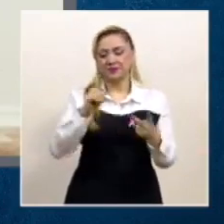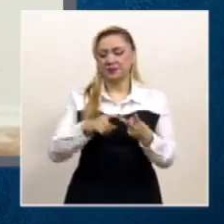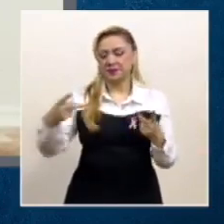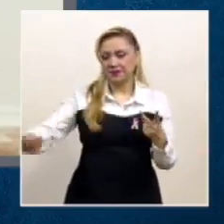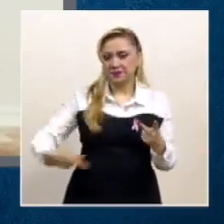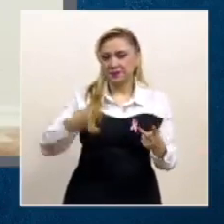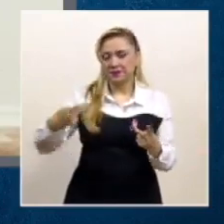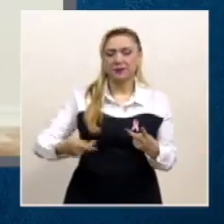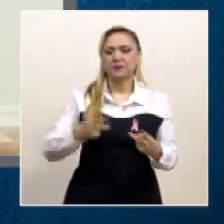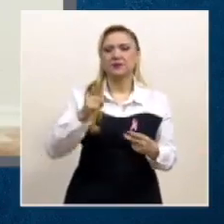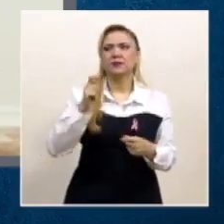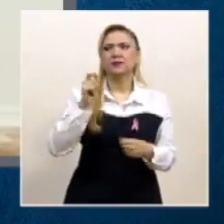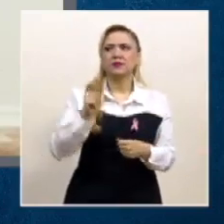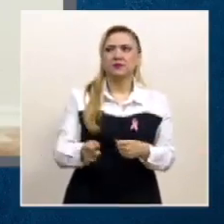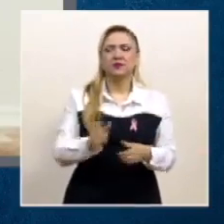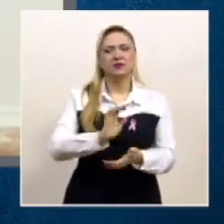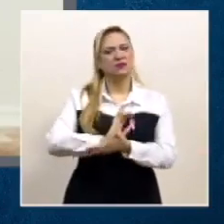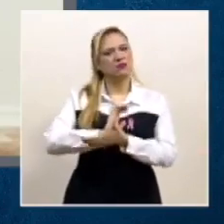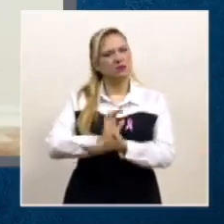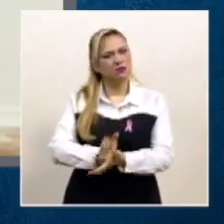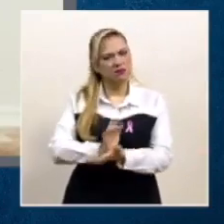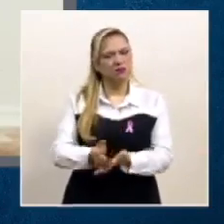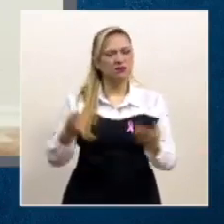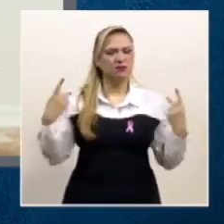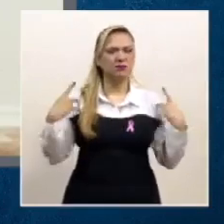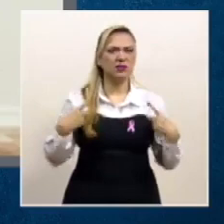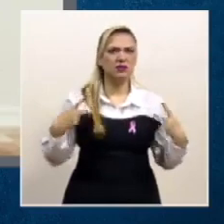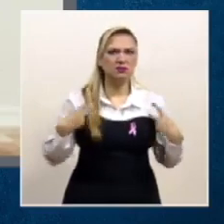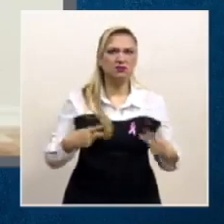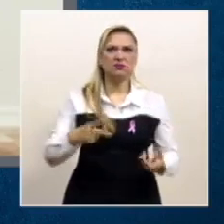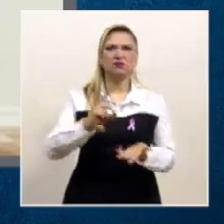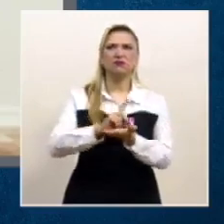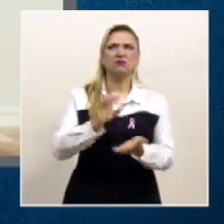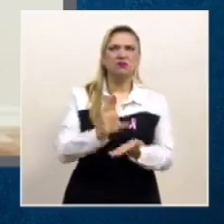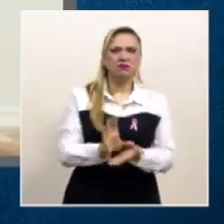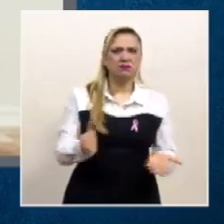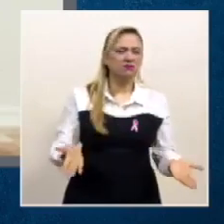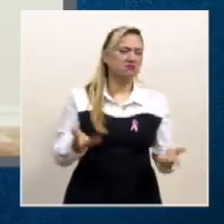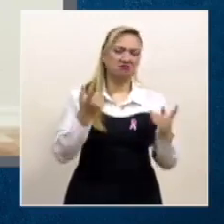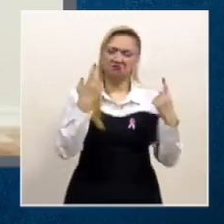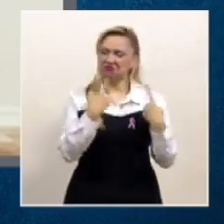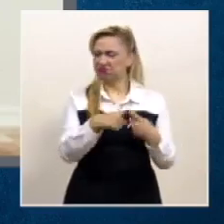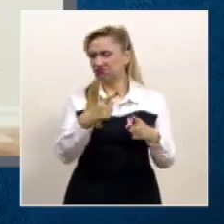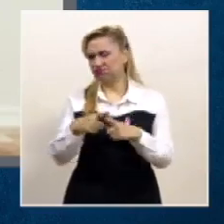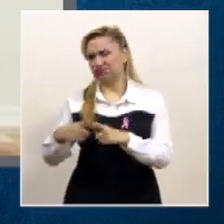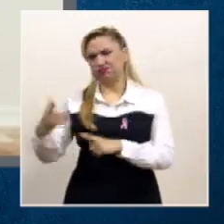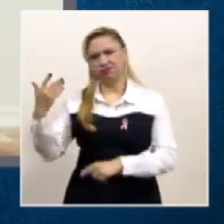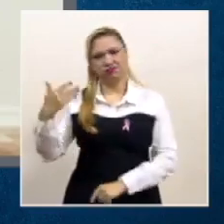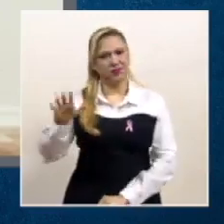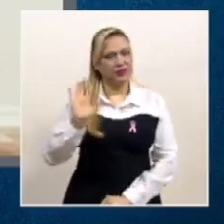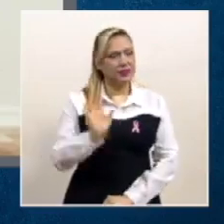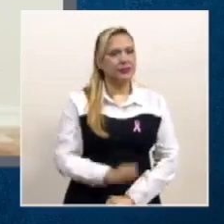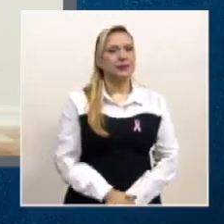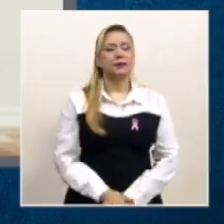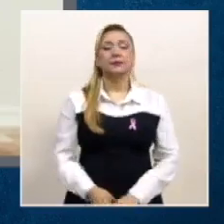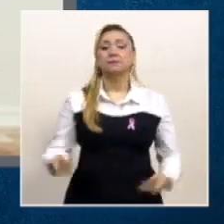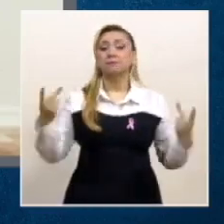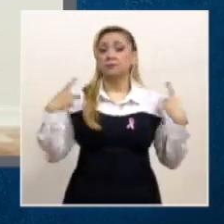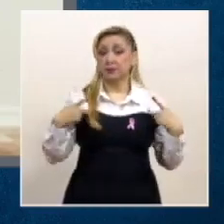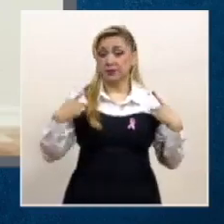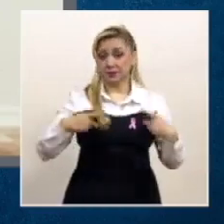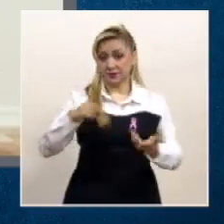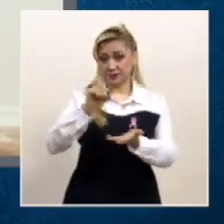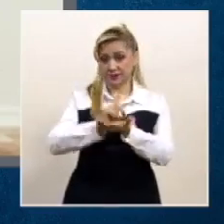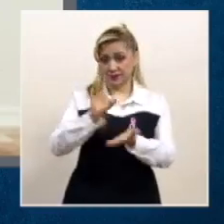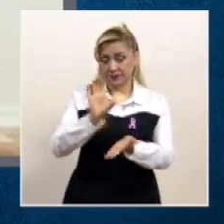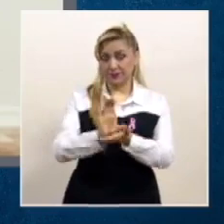la discriminación que enfrentan las personas con discapacidad pues puede ser múltiple. De hecho, las personas con